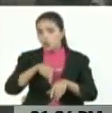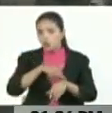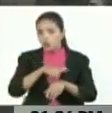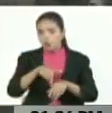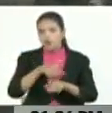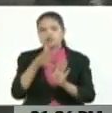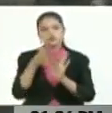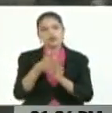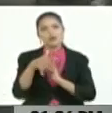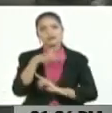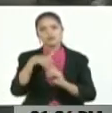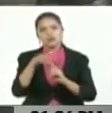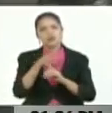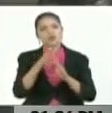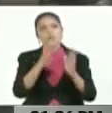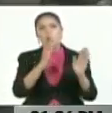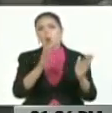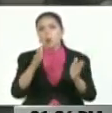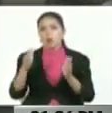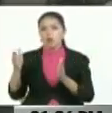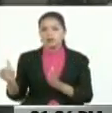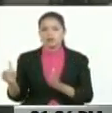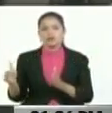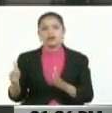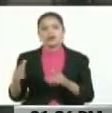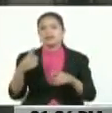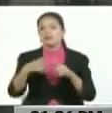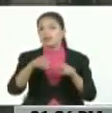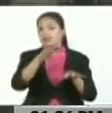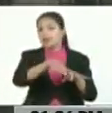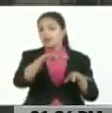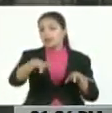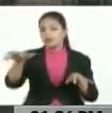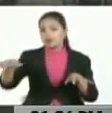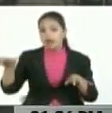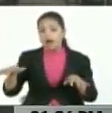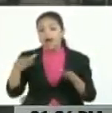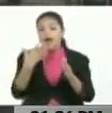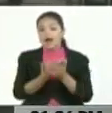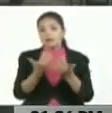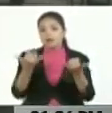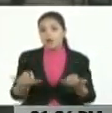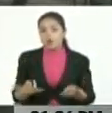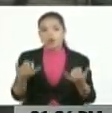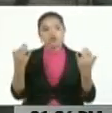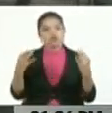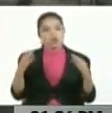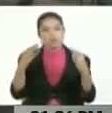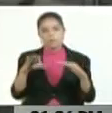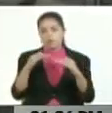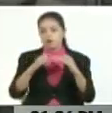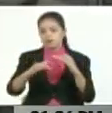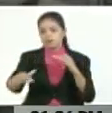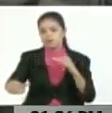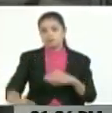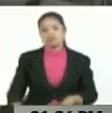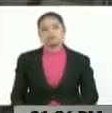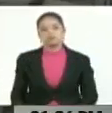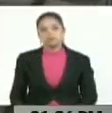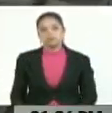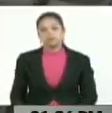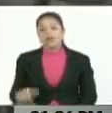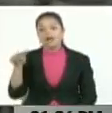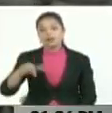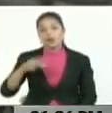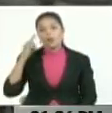la situación de orden público en diferentes estados del país, que hasta ahora es de completa normalidad. Acá en el Estado de